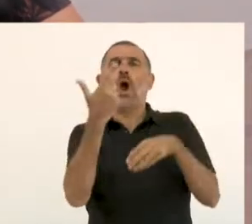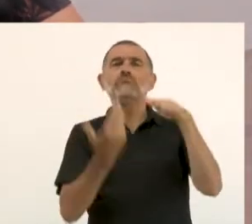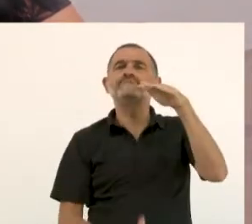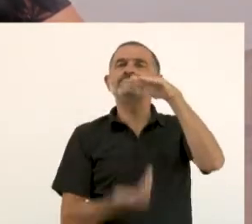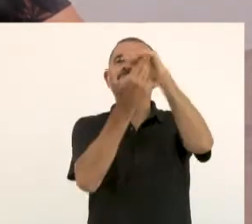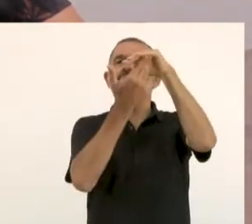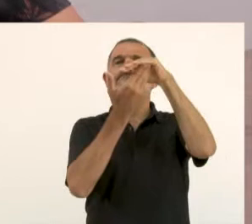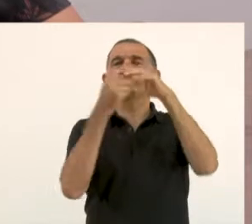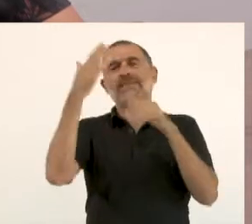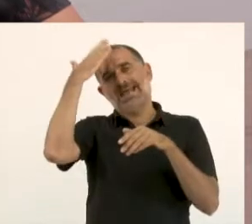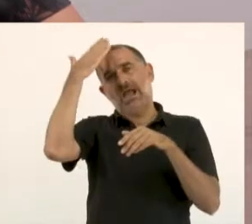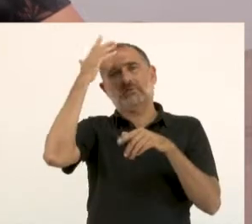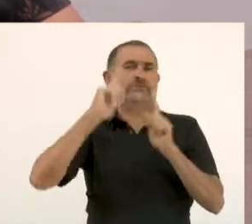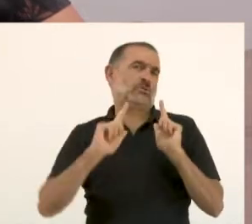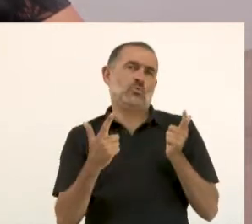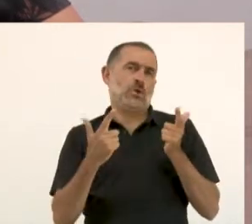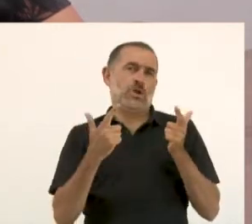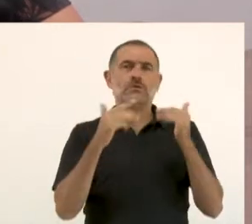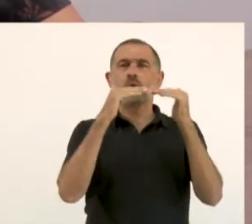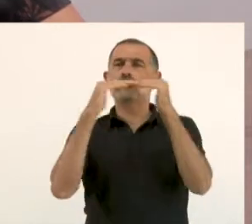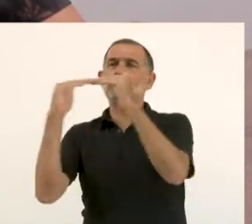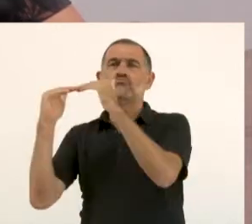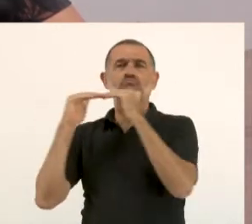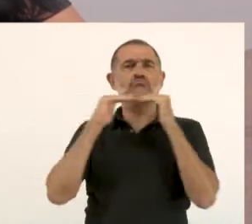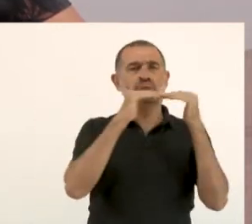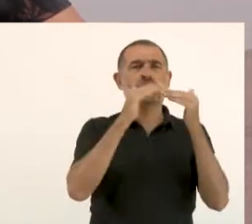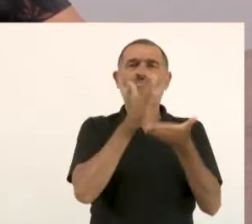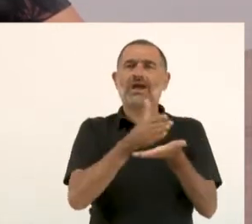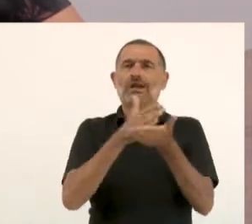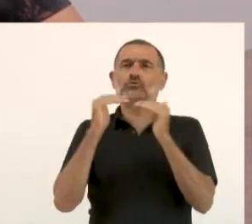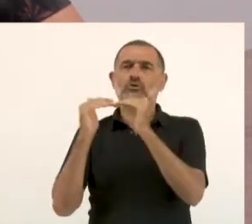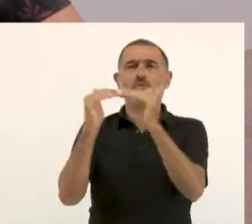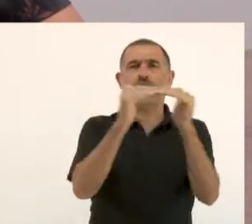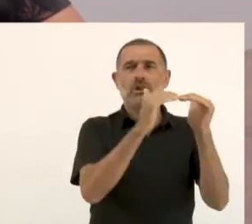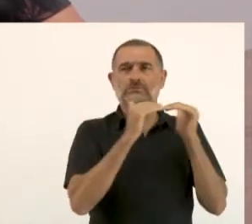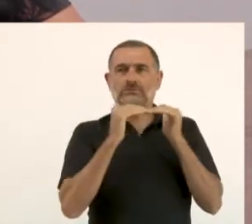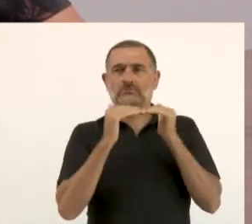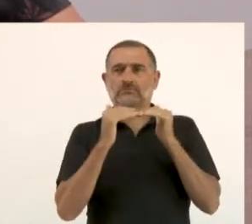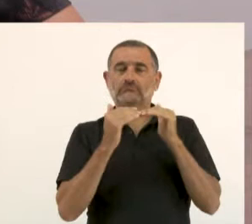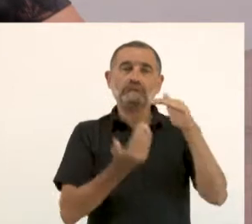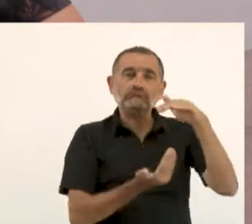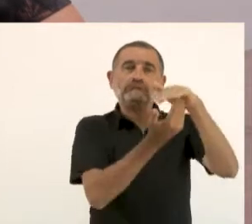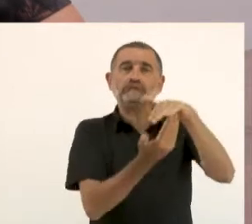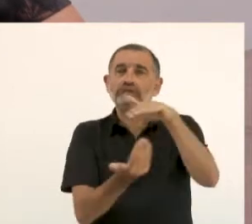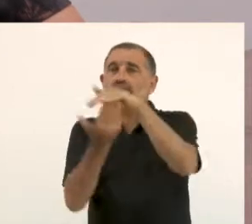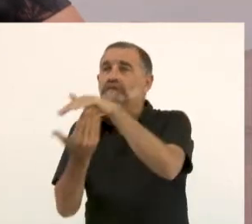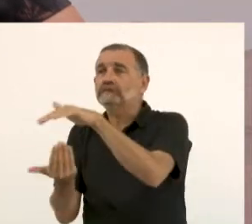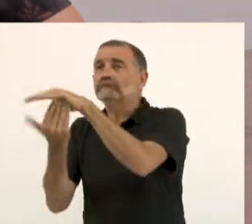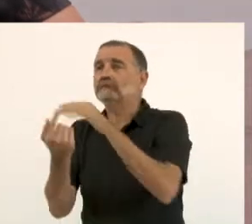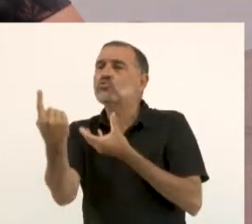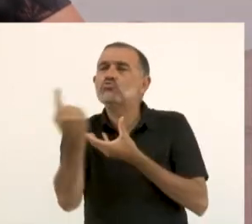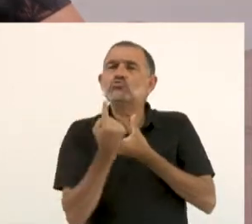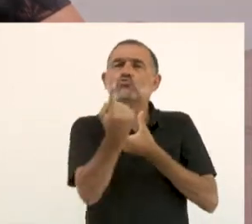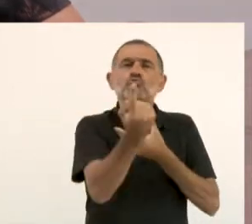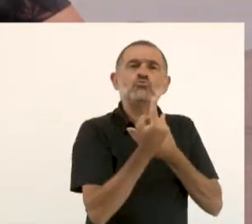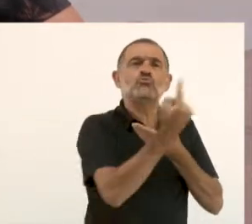en algún caso un representante, pero está compuesto por lo que en la mayoría son las autoridades de cada